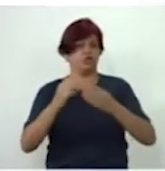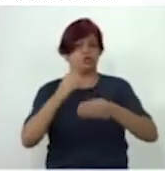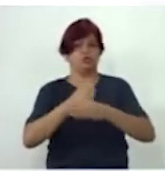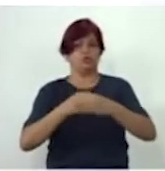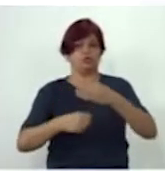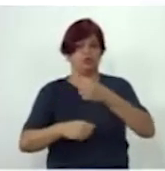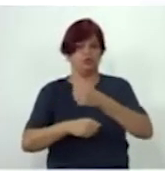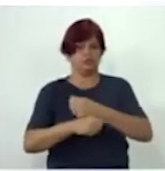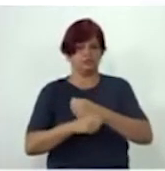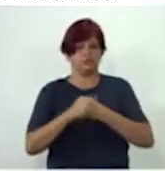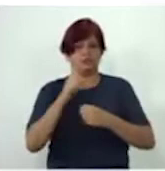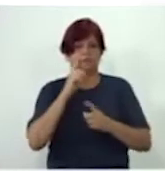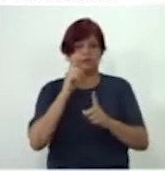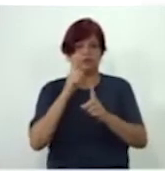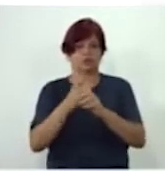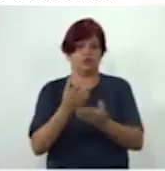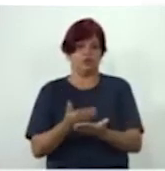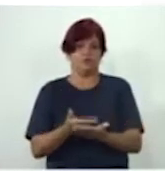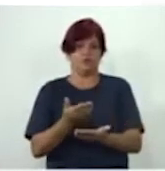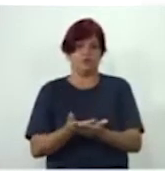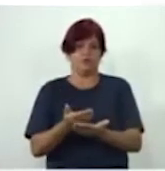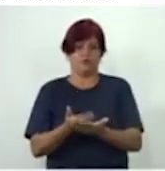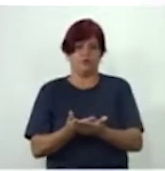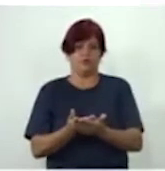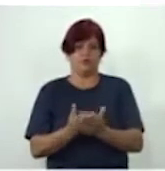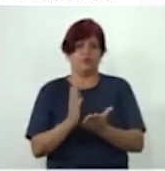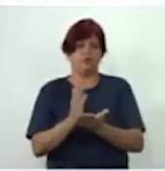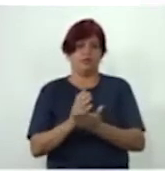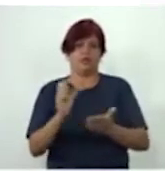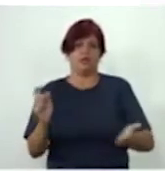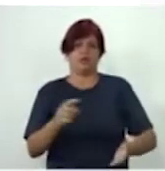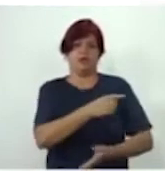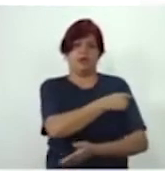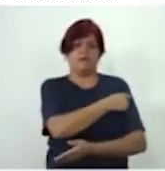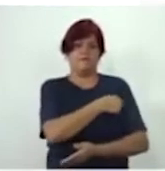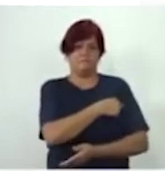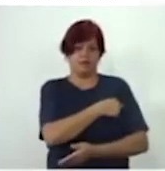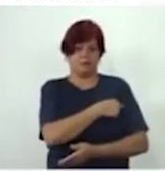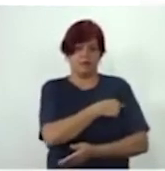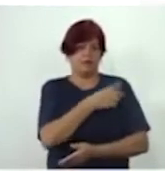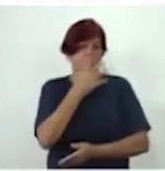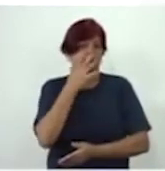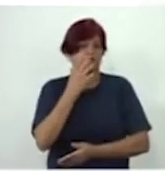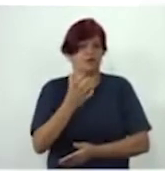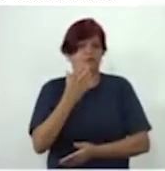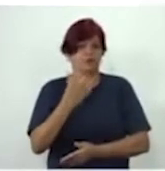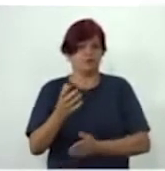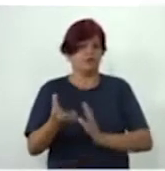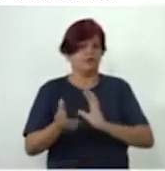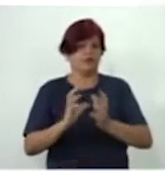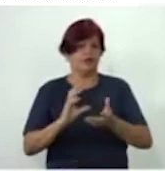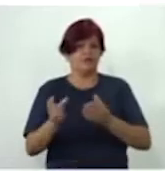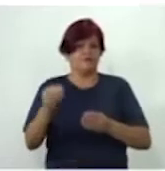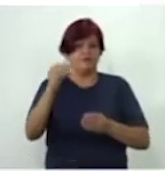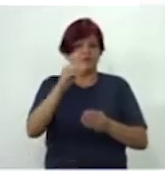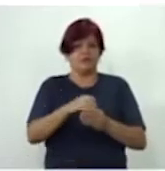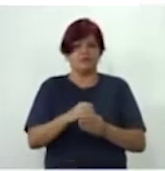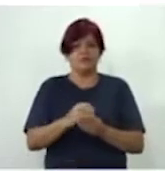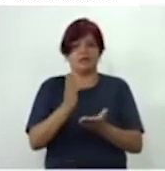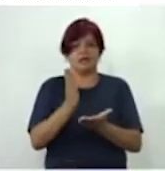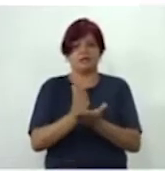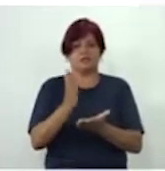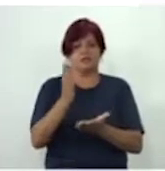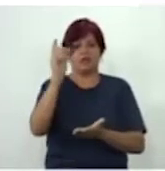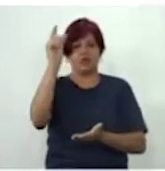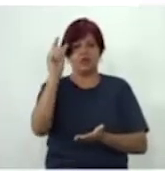objetivos propuestos desde el modelo de escuela primaria son determinantes en la formación integral de los educandos